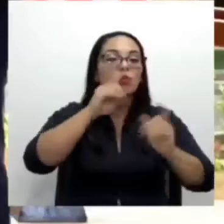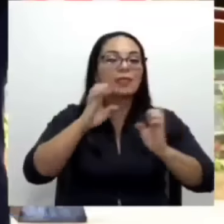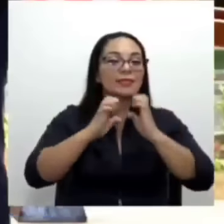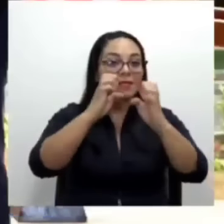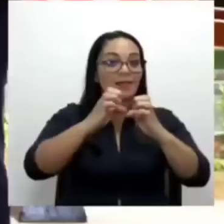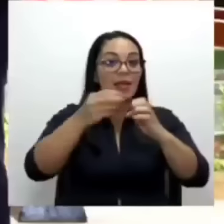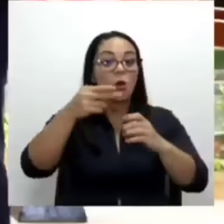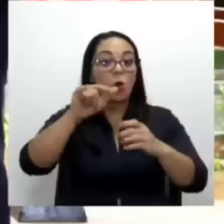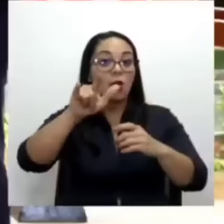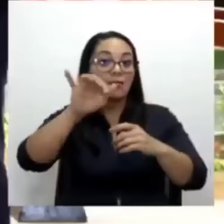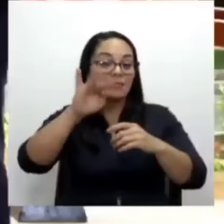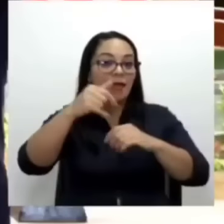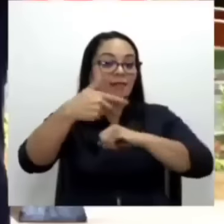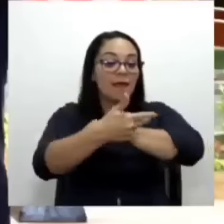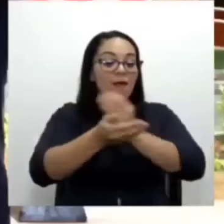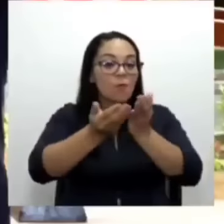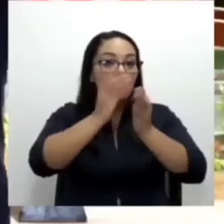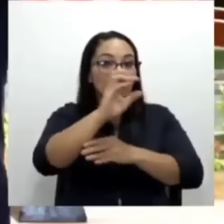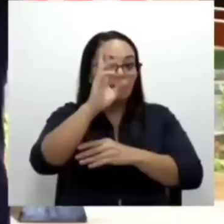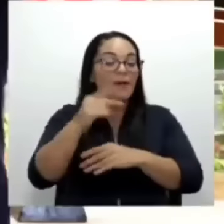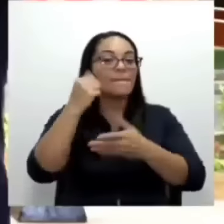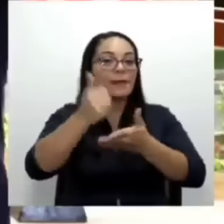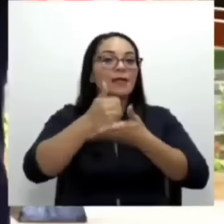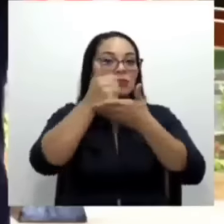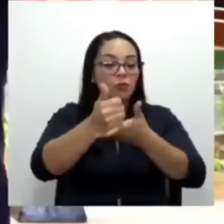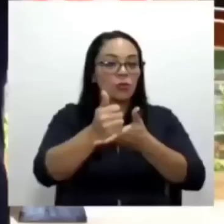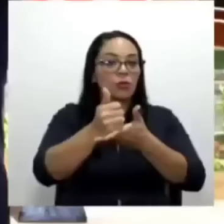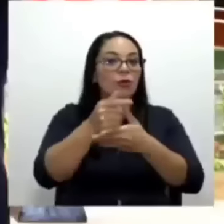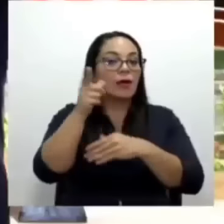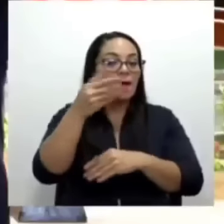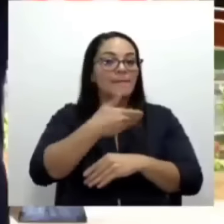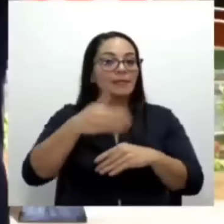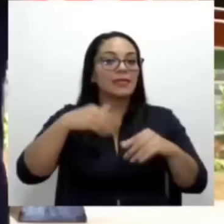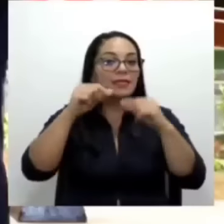de puertos con Costa Rica para ayudar al presidente Chávez